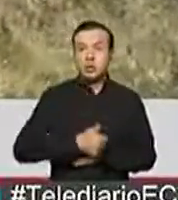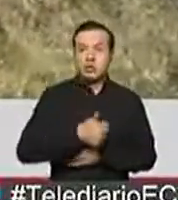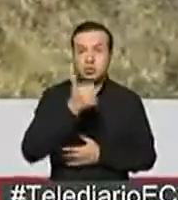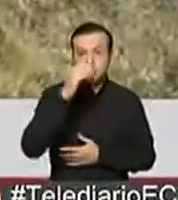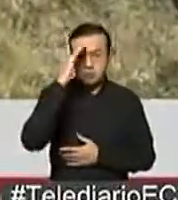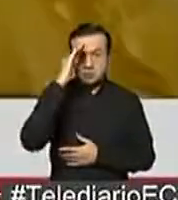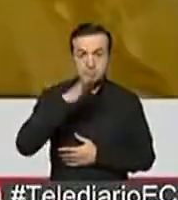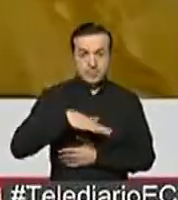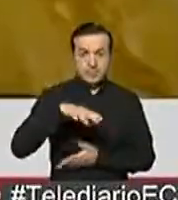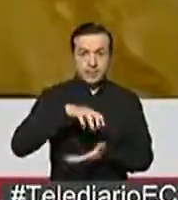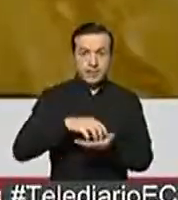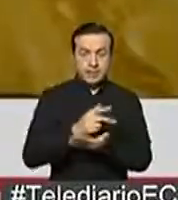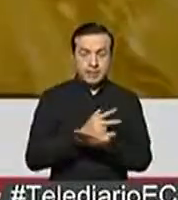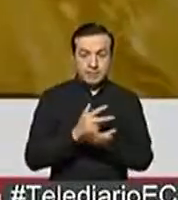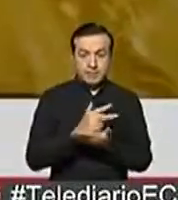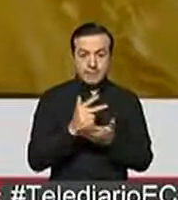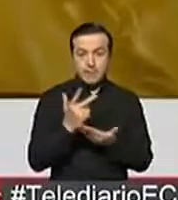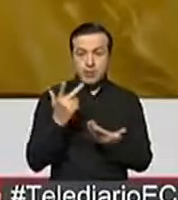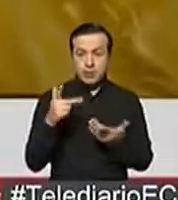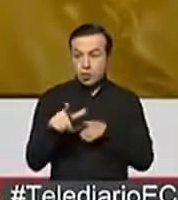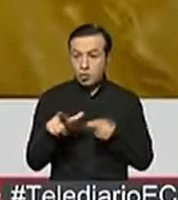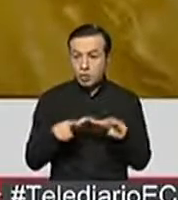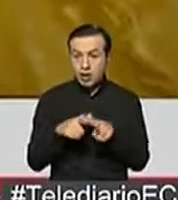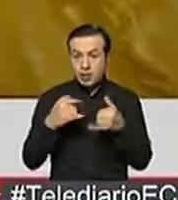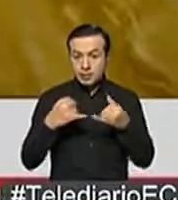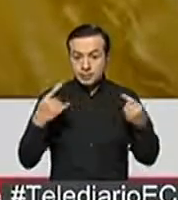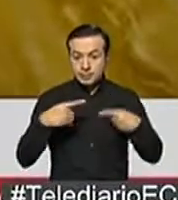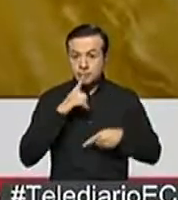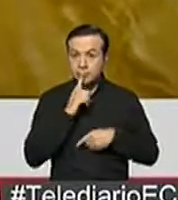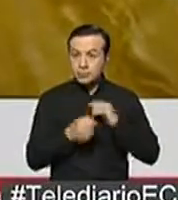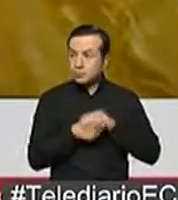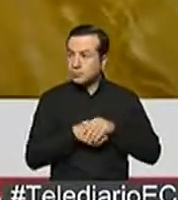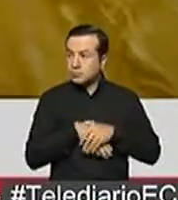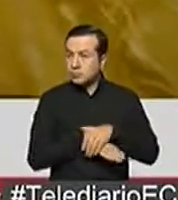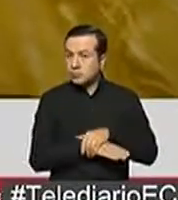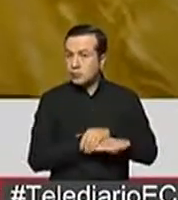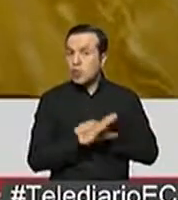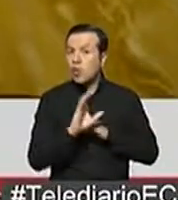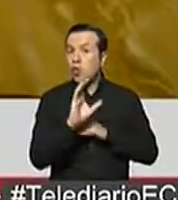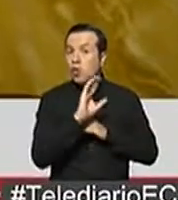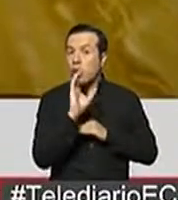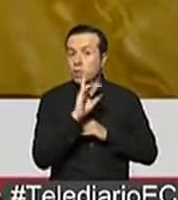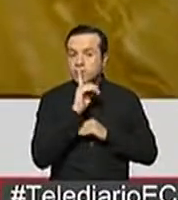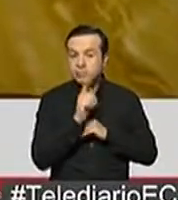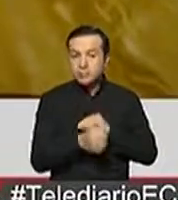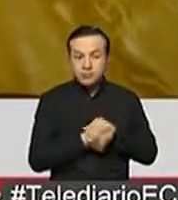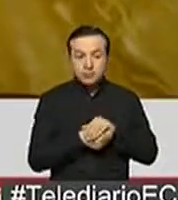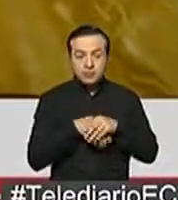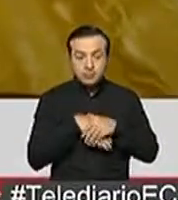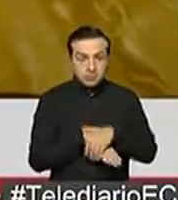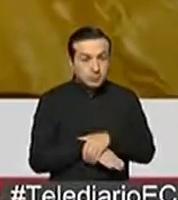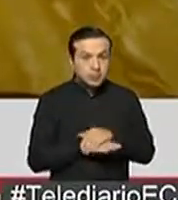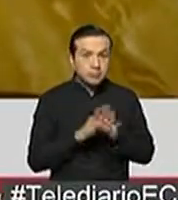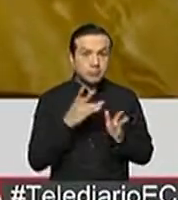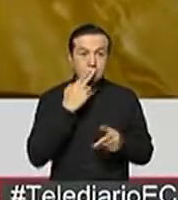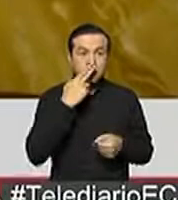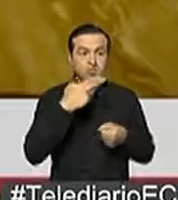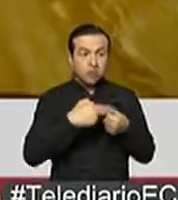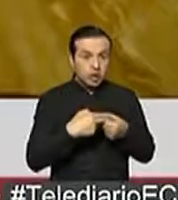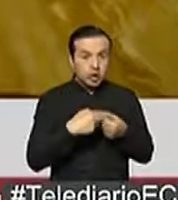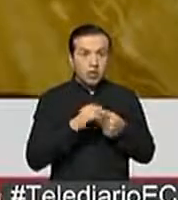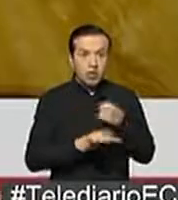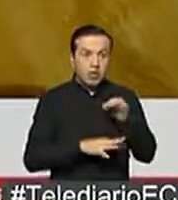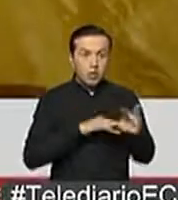subzona Carchi. Son pasos no autorizados, conexiones que se tienen con Colombia. Y esto podría ser utilizado para